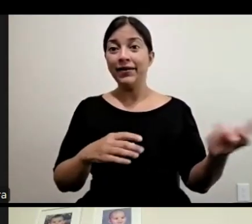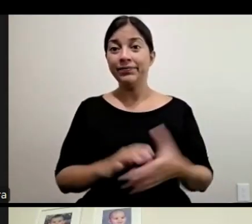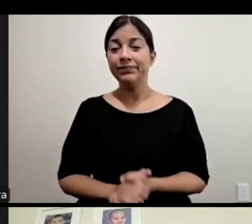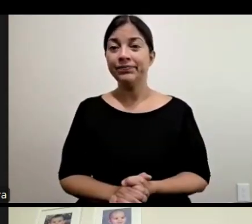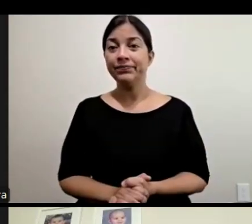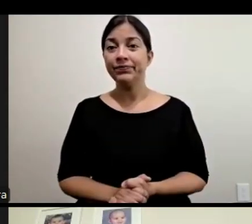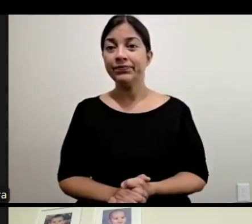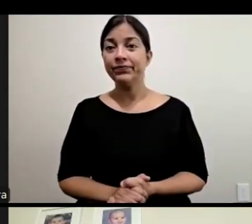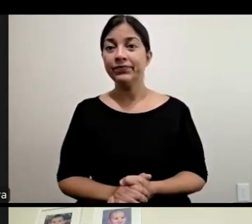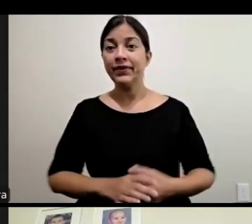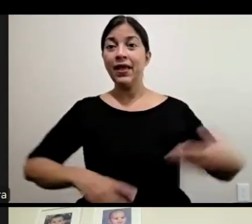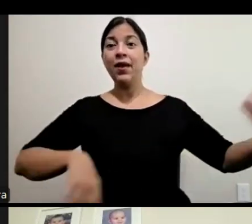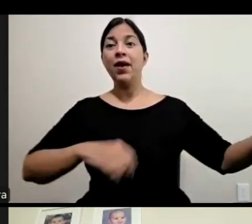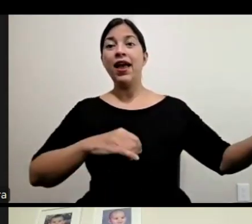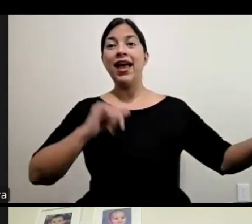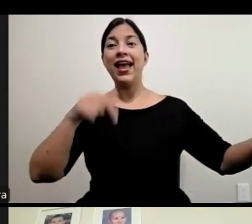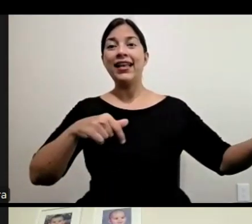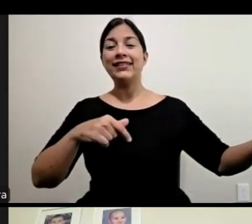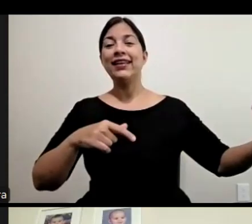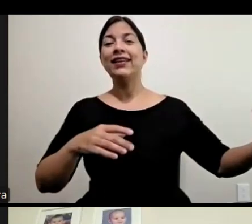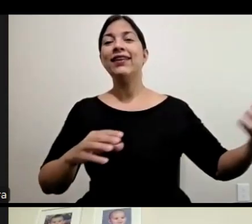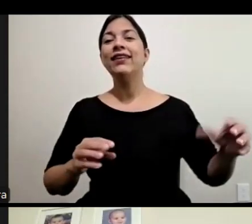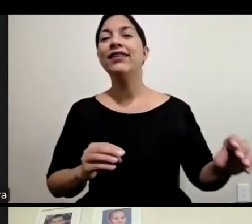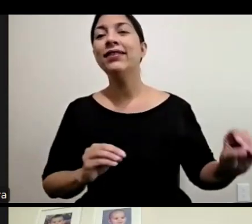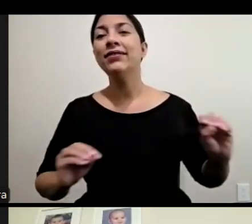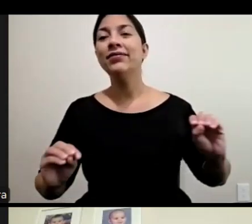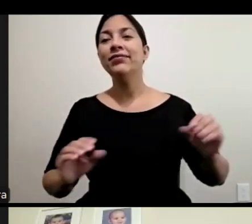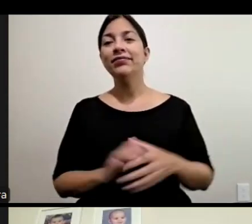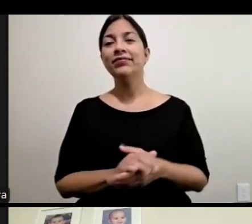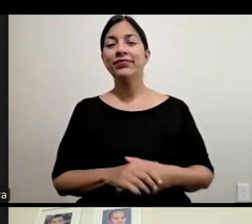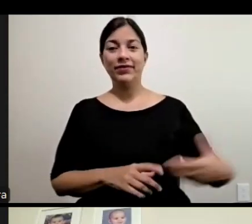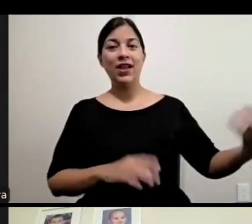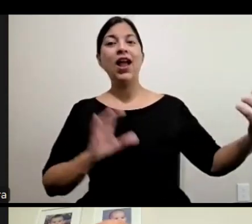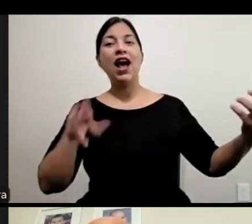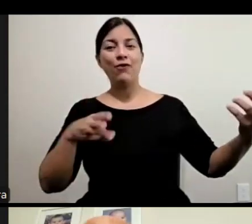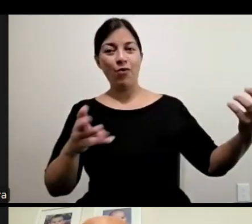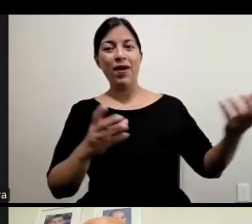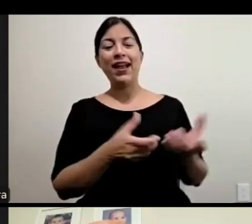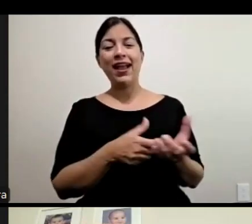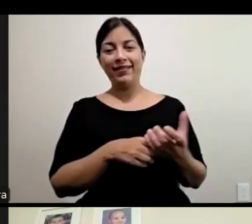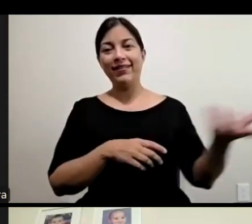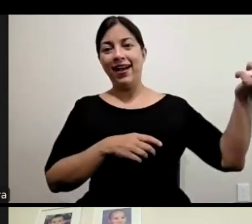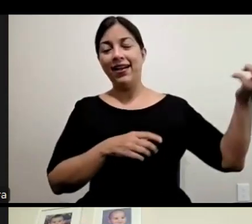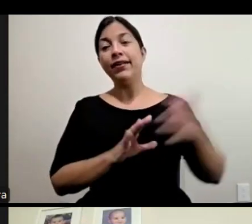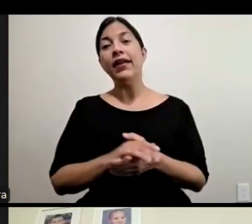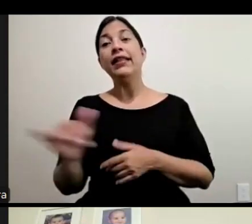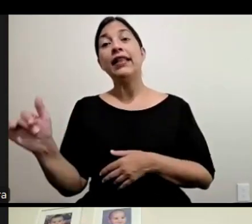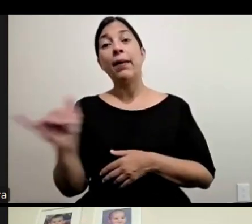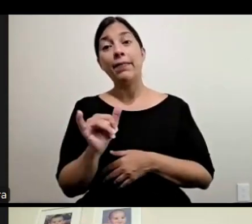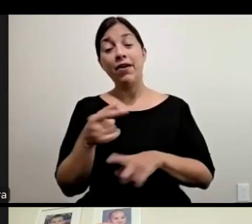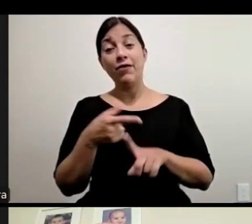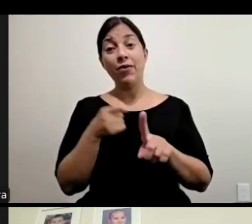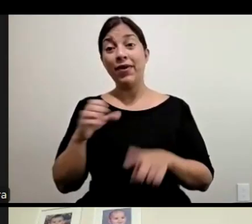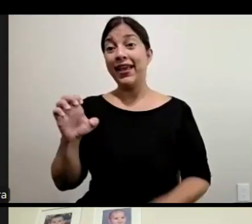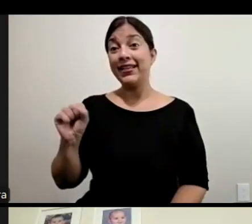Entonces, esto es la postura, ¿no? De cómo tú agarras el violín. Sí. También eso viene de la esgrima.